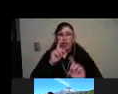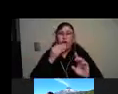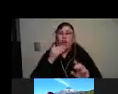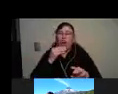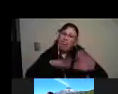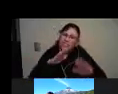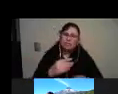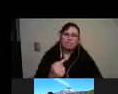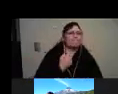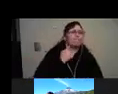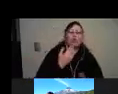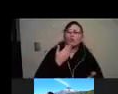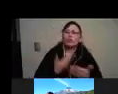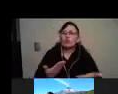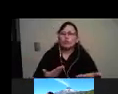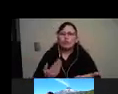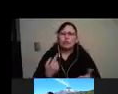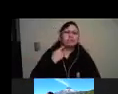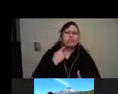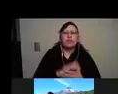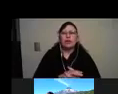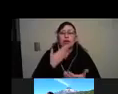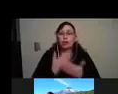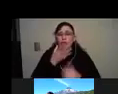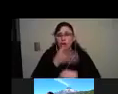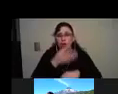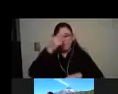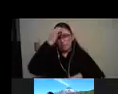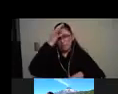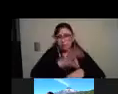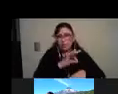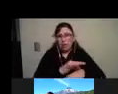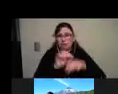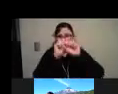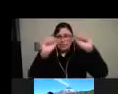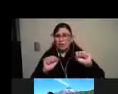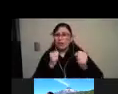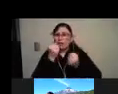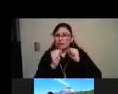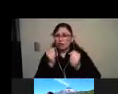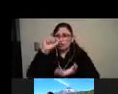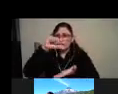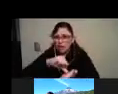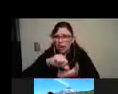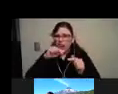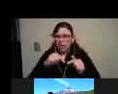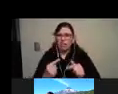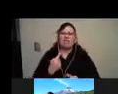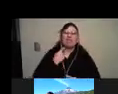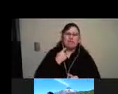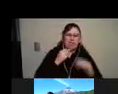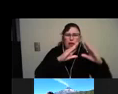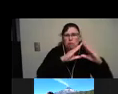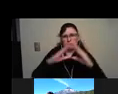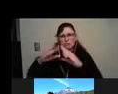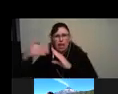cuando hablamos de diferentes patologías del sistema nervioso central, ¿ya? Y lo mismo pasa cuando hay